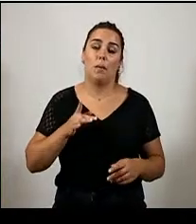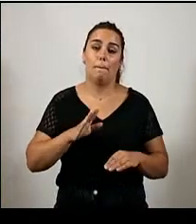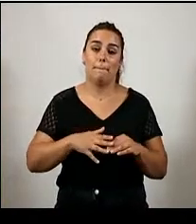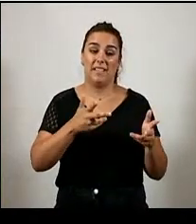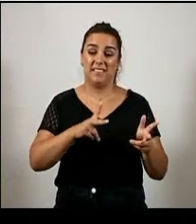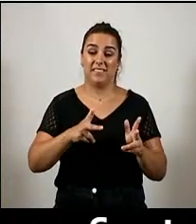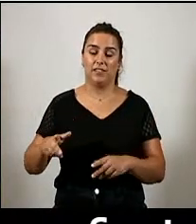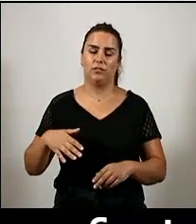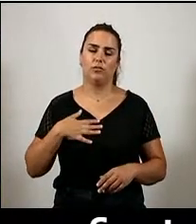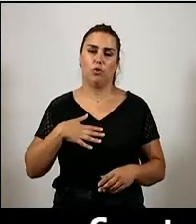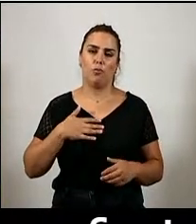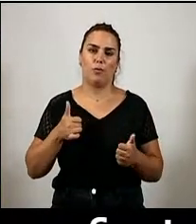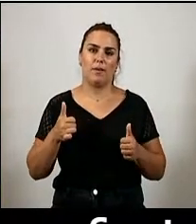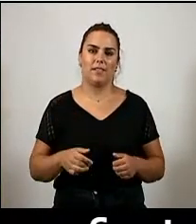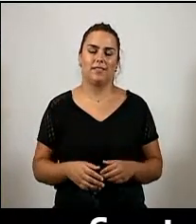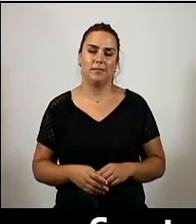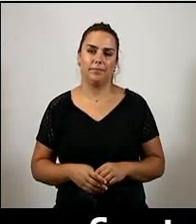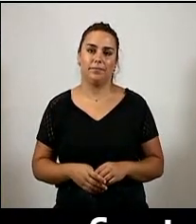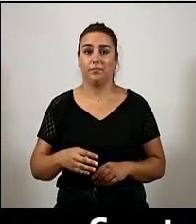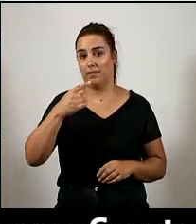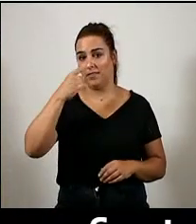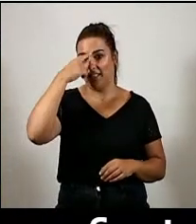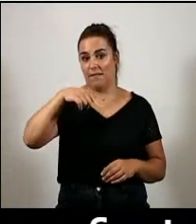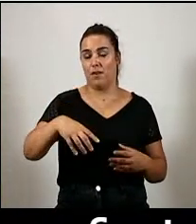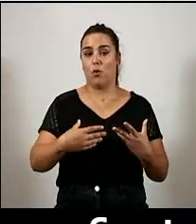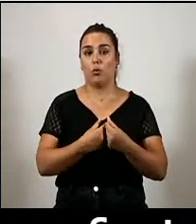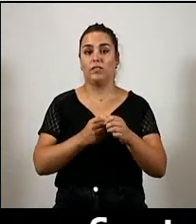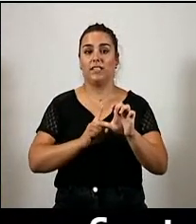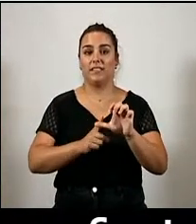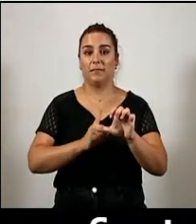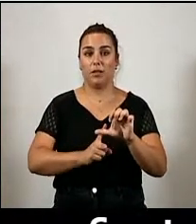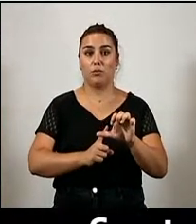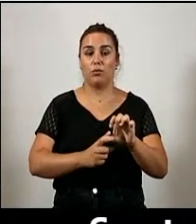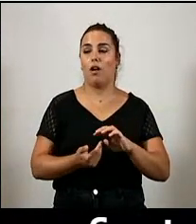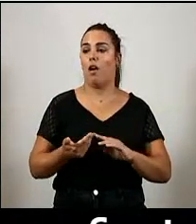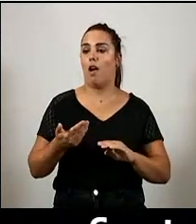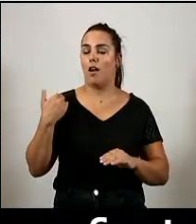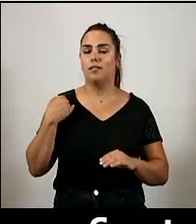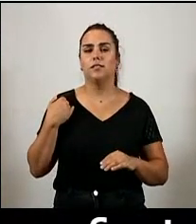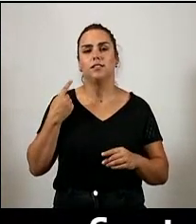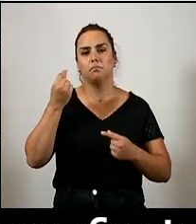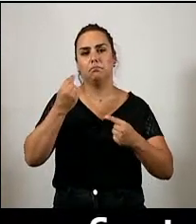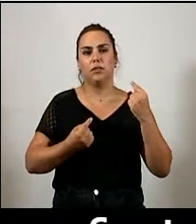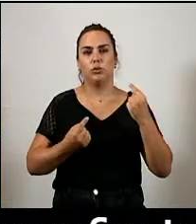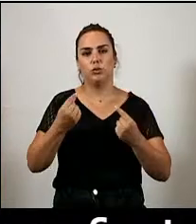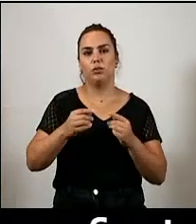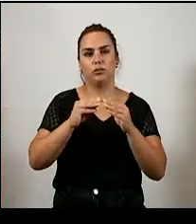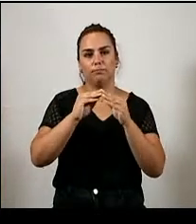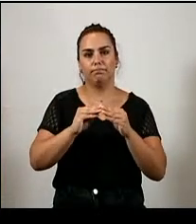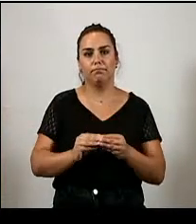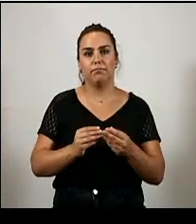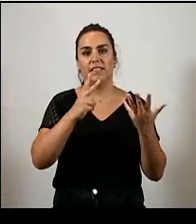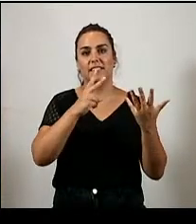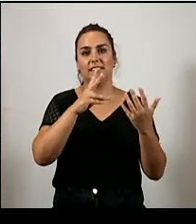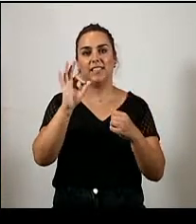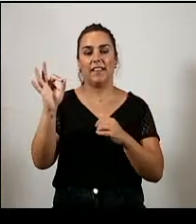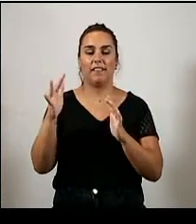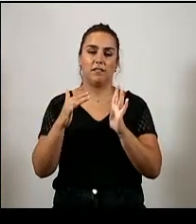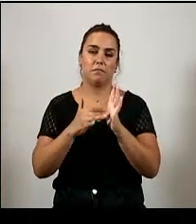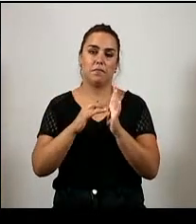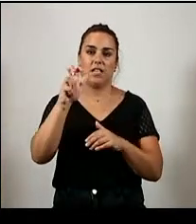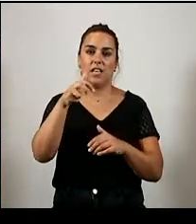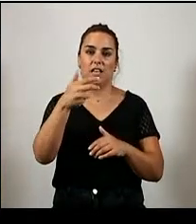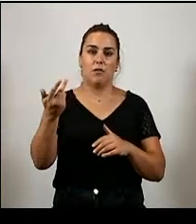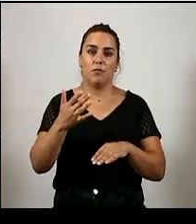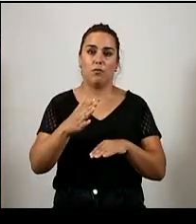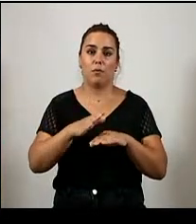butacas. Como saben, la Junta de Extremadura ya tenía contemplada una dotación presupuestaria de algo más de 700.000 euros en